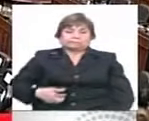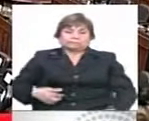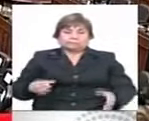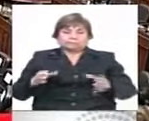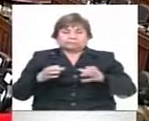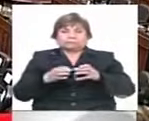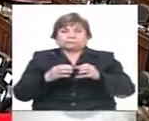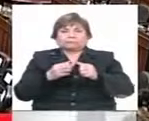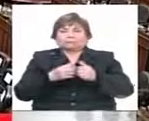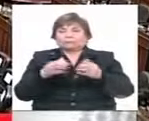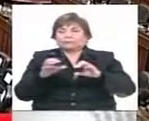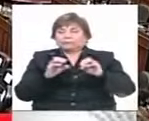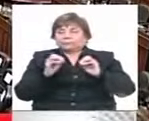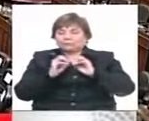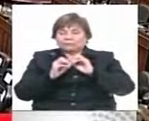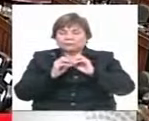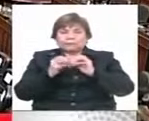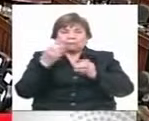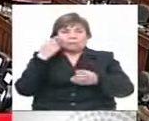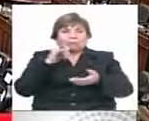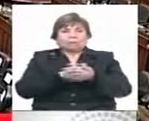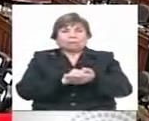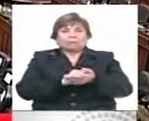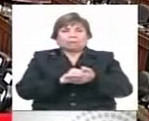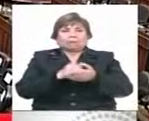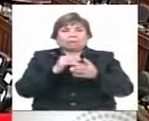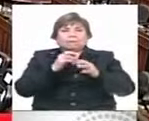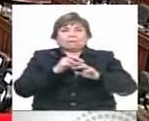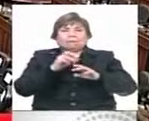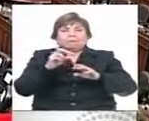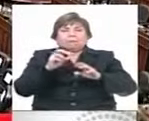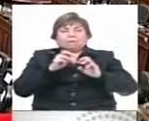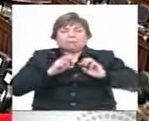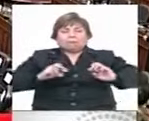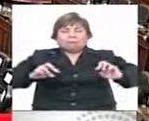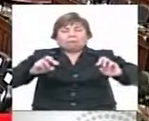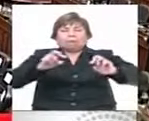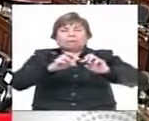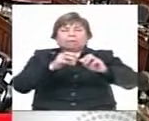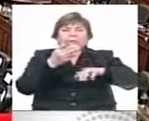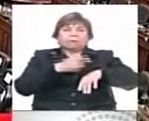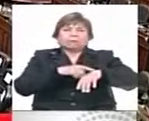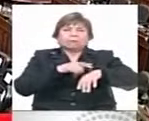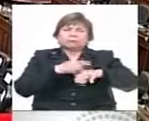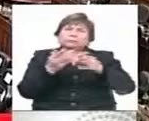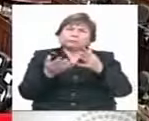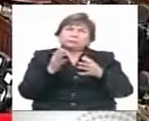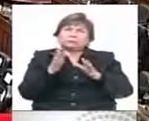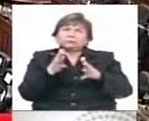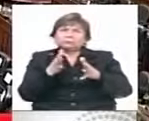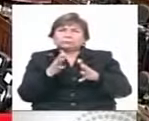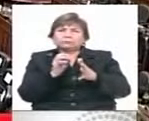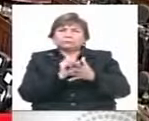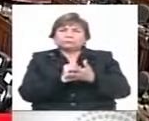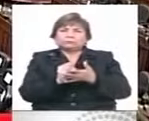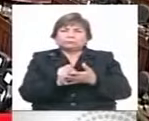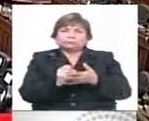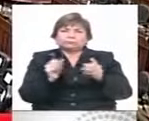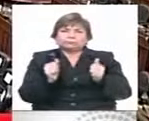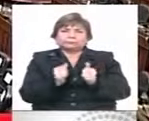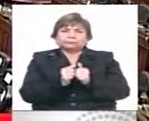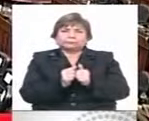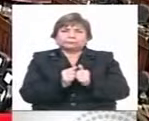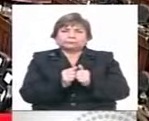de Ministros debe concurrir ante el Pleno del Congreso reunido en un periodo de sesiones ordinario,